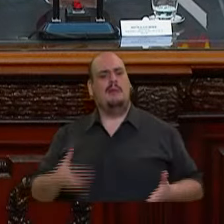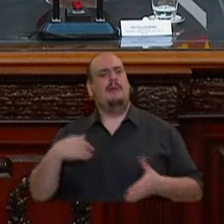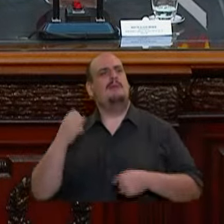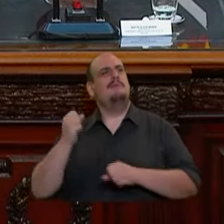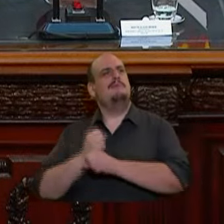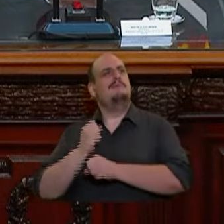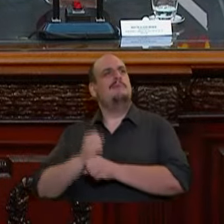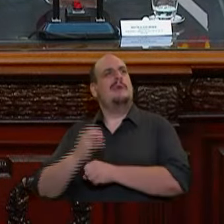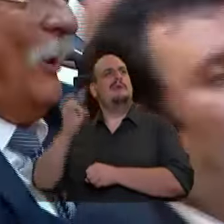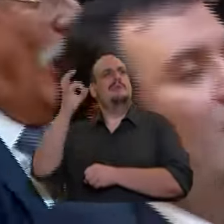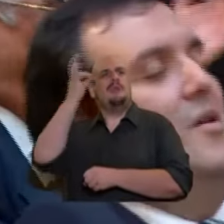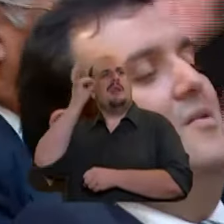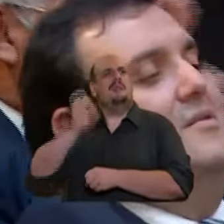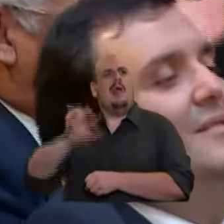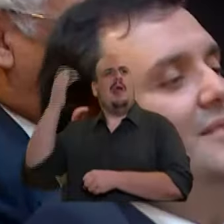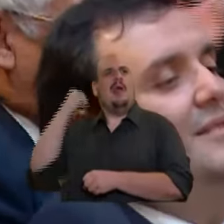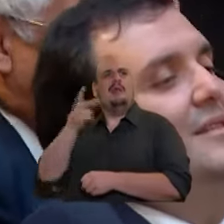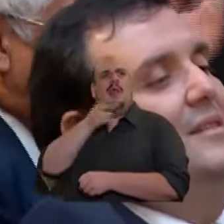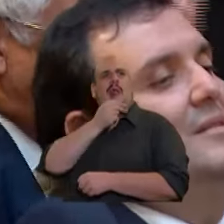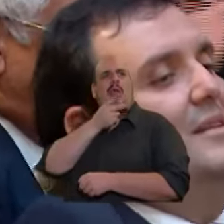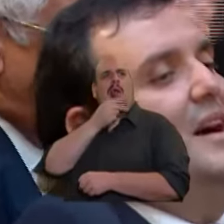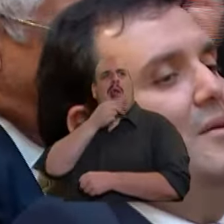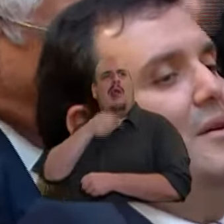hace 30 años.